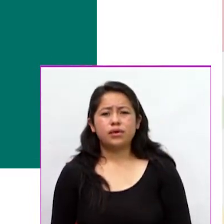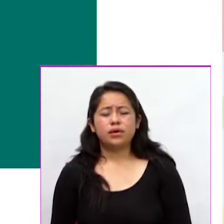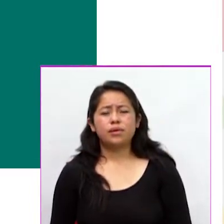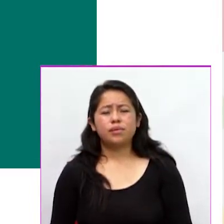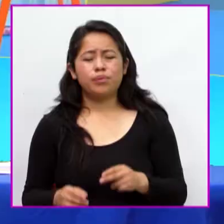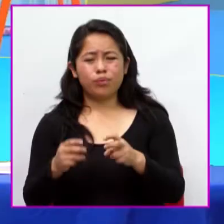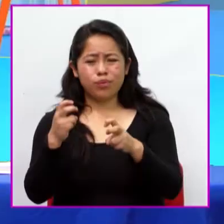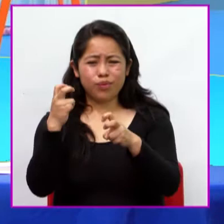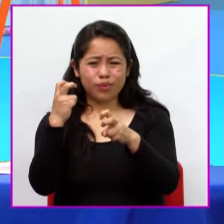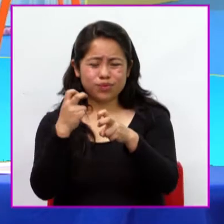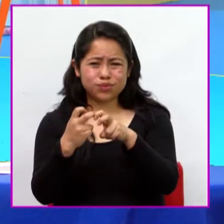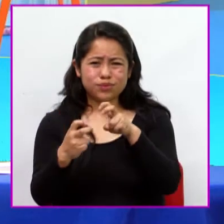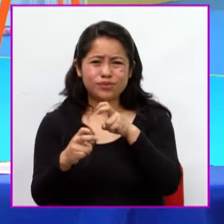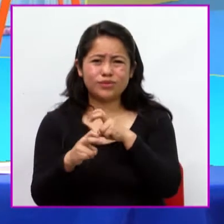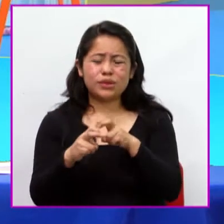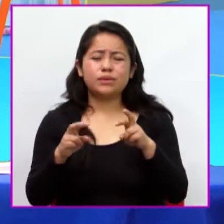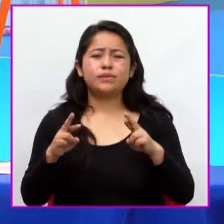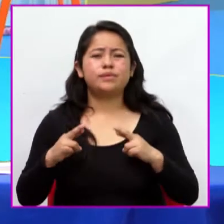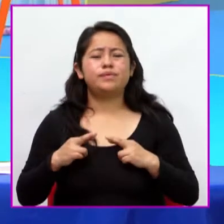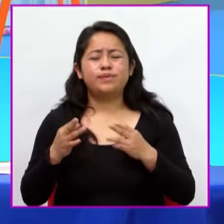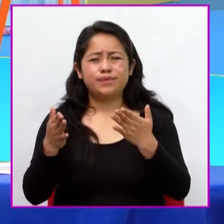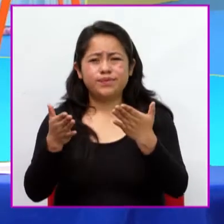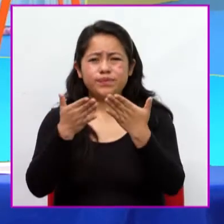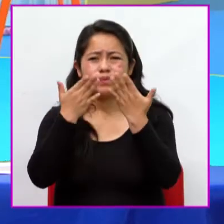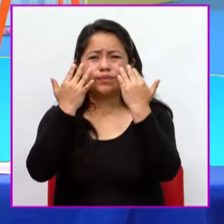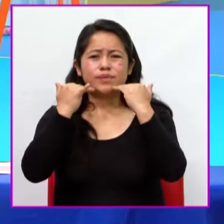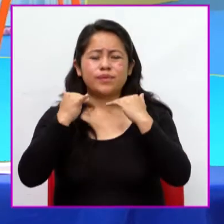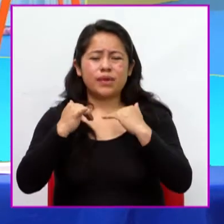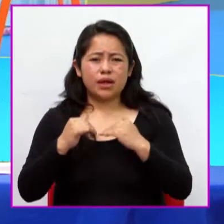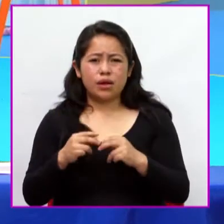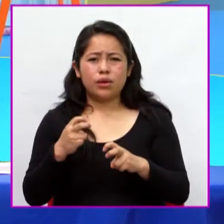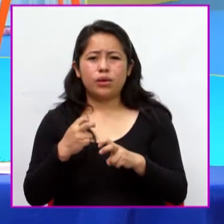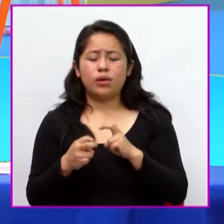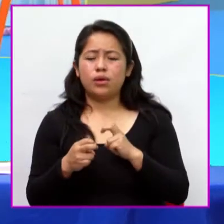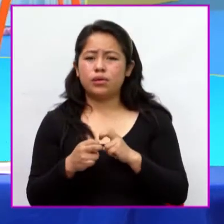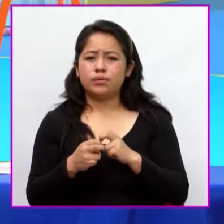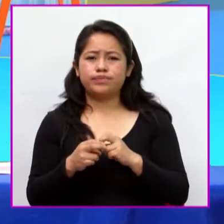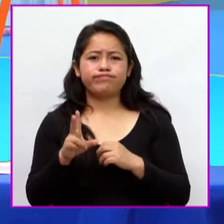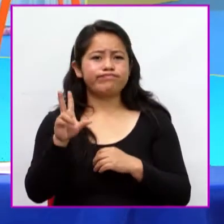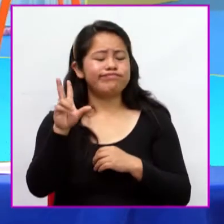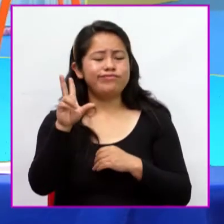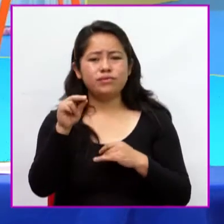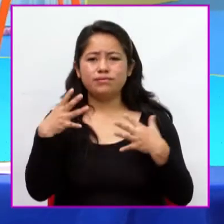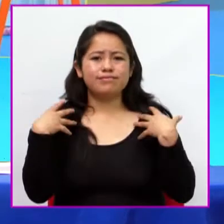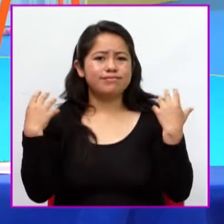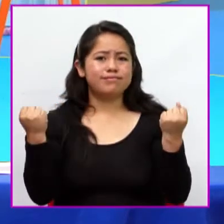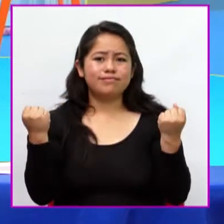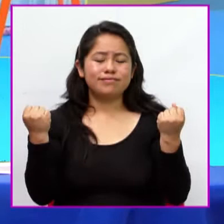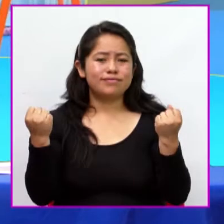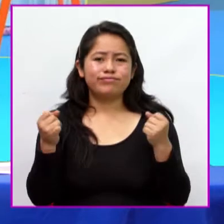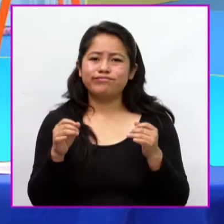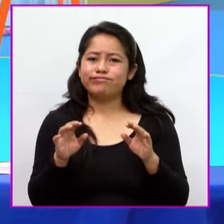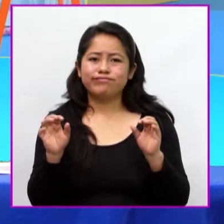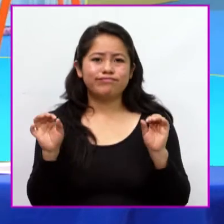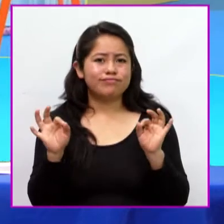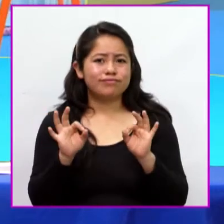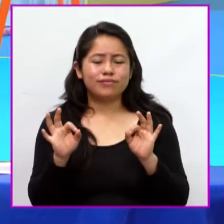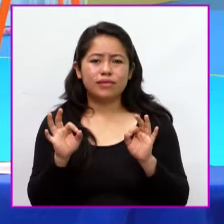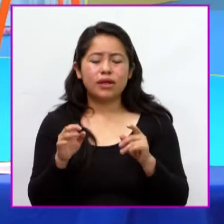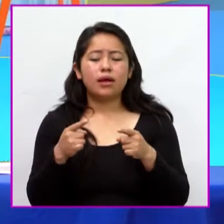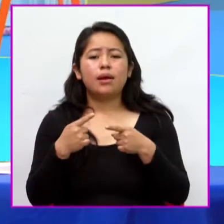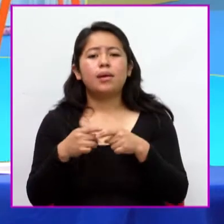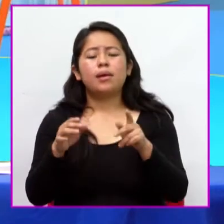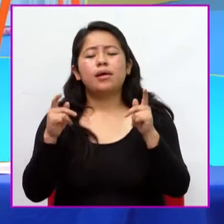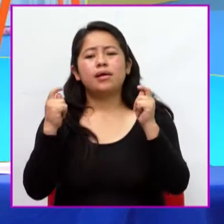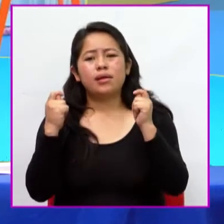para respirar. Como todos sabemos, no hay cura, pero sí hay un tratamiento para aliviar